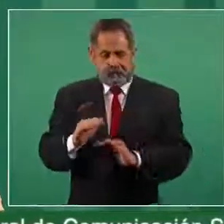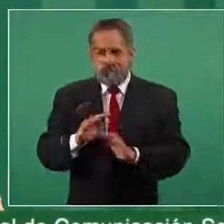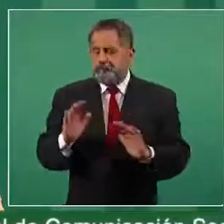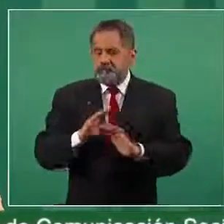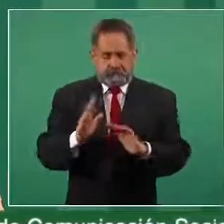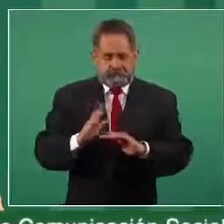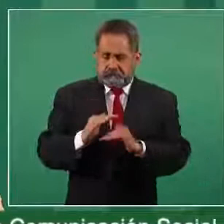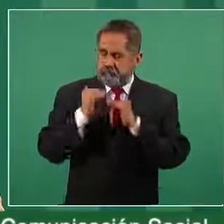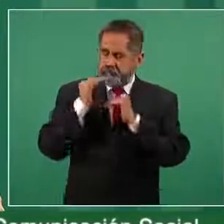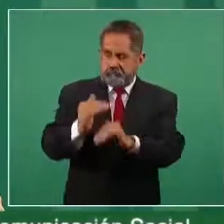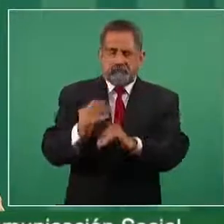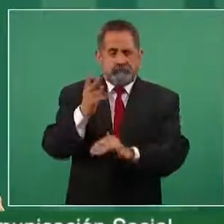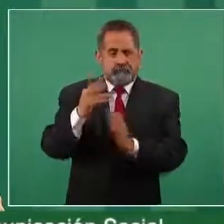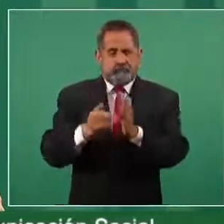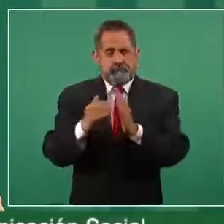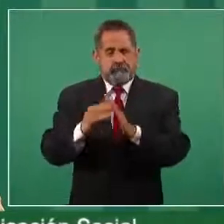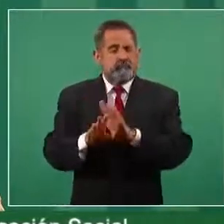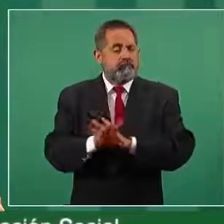no.